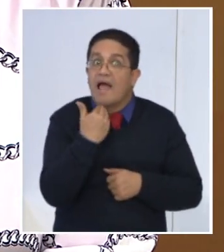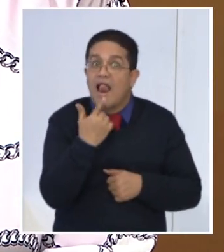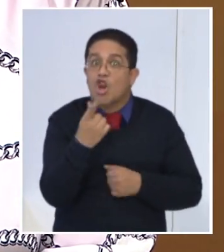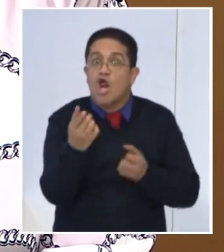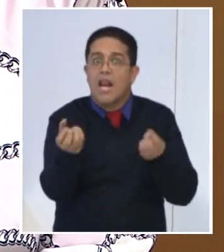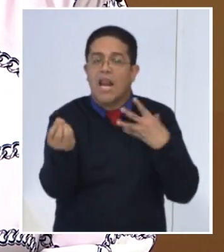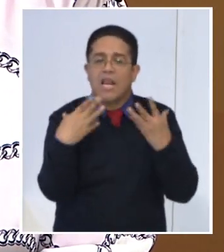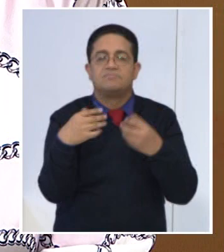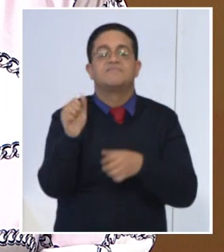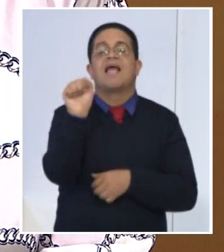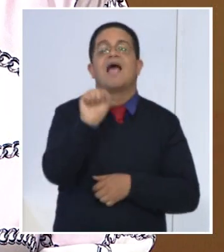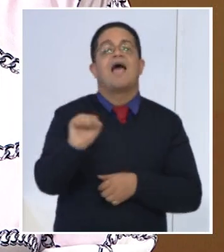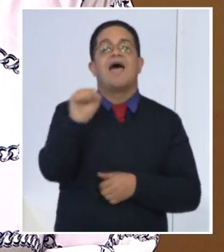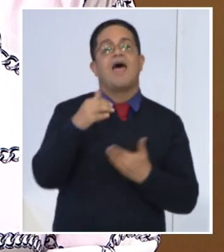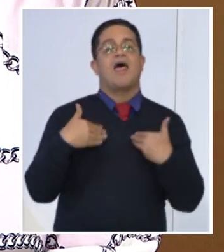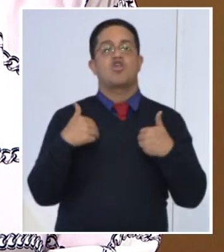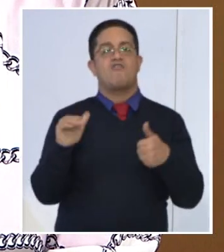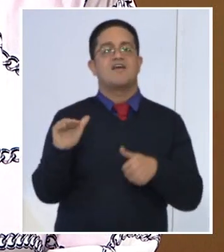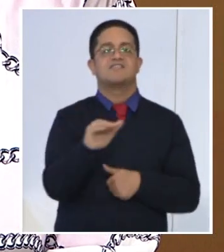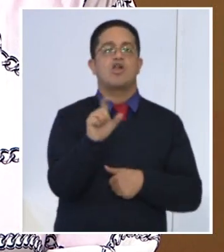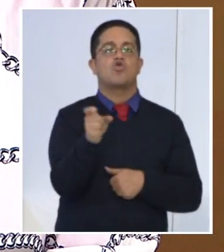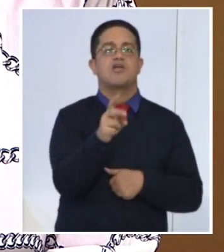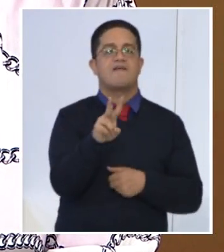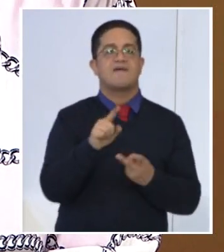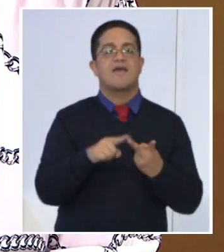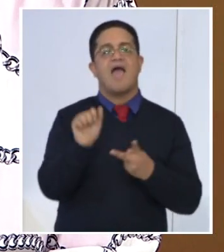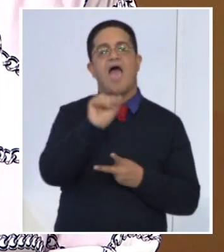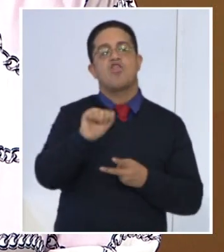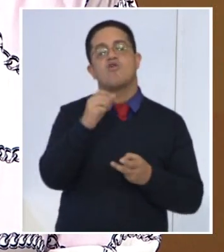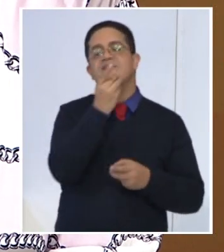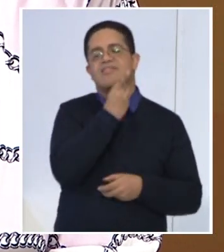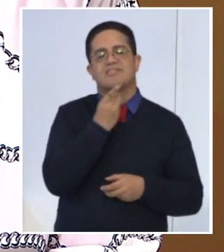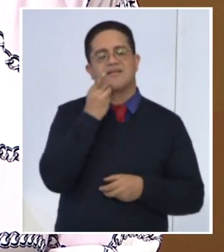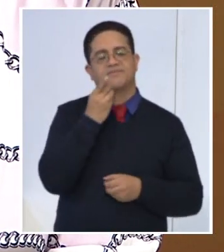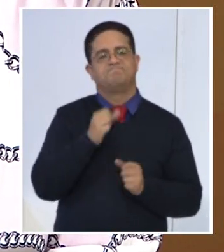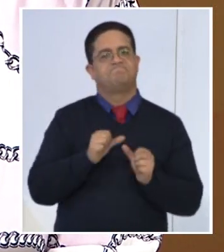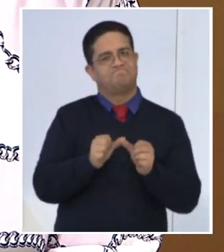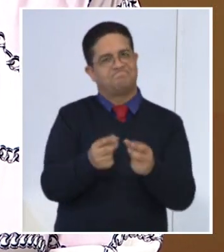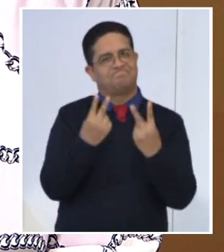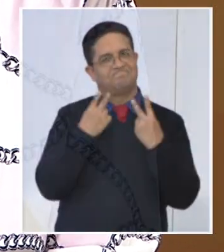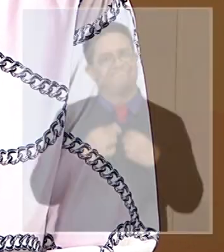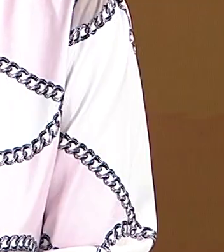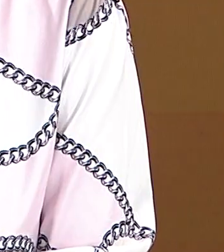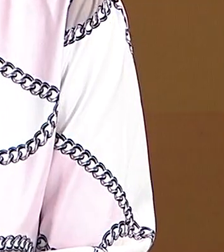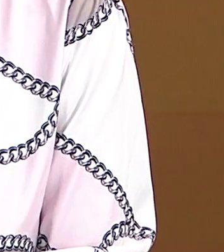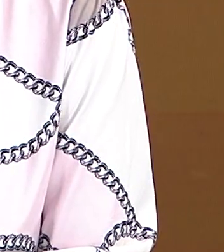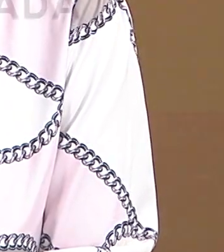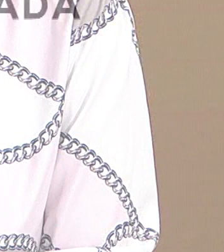comentarios en las redes sociales activas, @salud_gb, @DanielaJSalas. Volvemos.